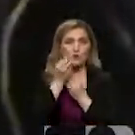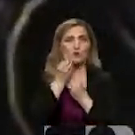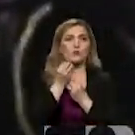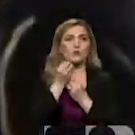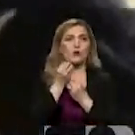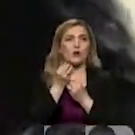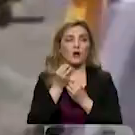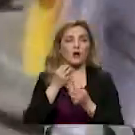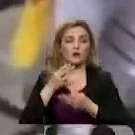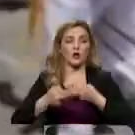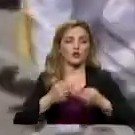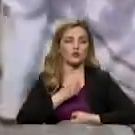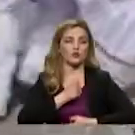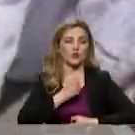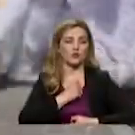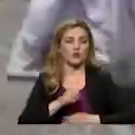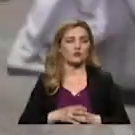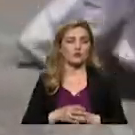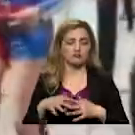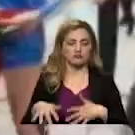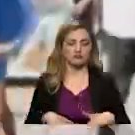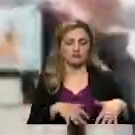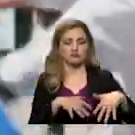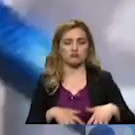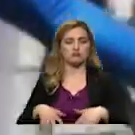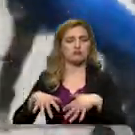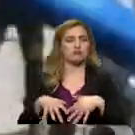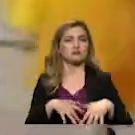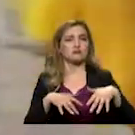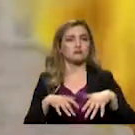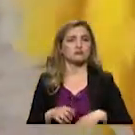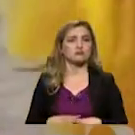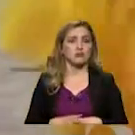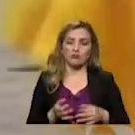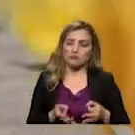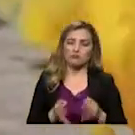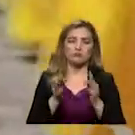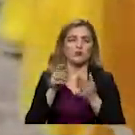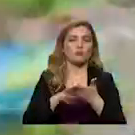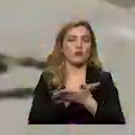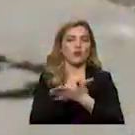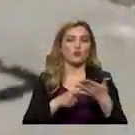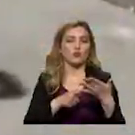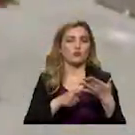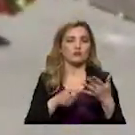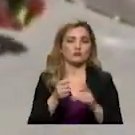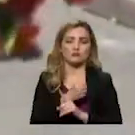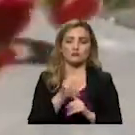sus emprendimientos, con su desfile, y recalcó que será un carnaval prohibido de